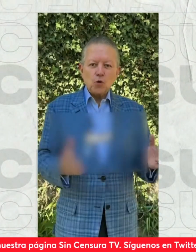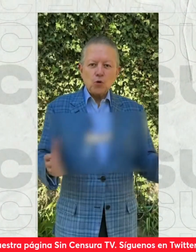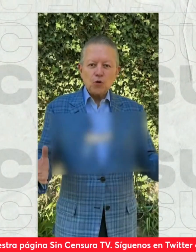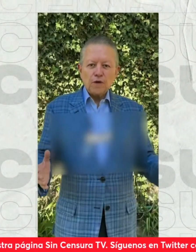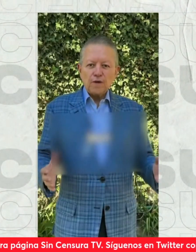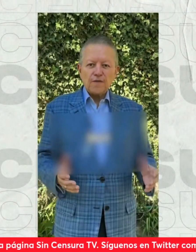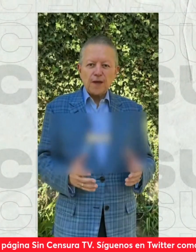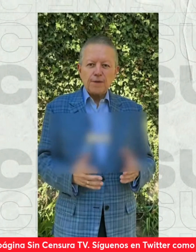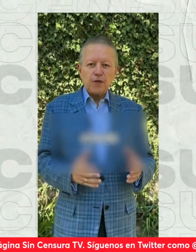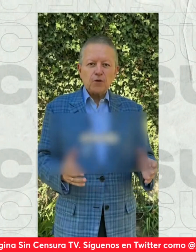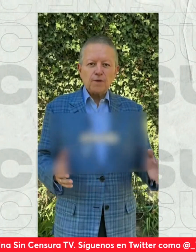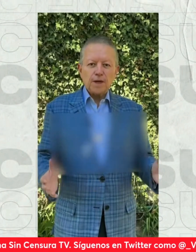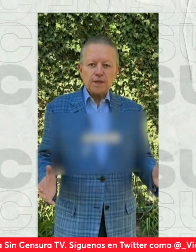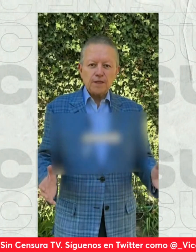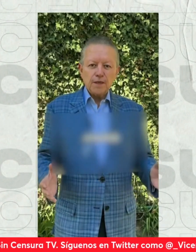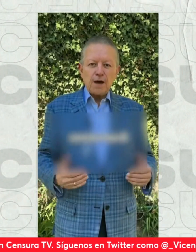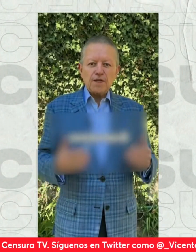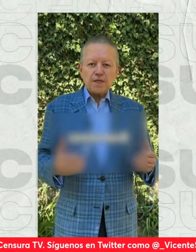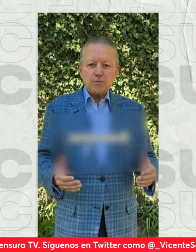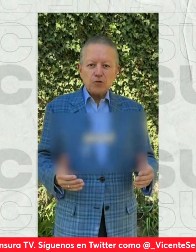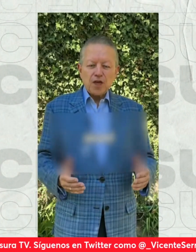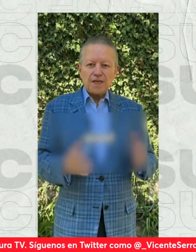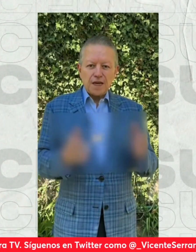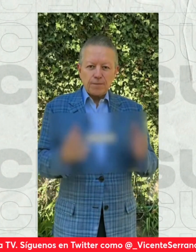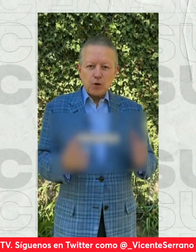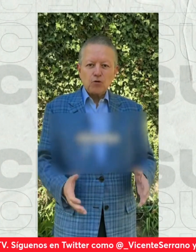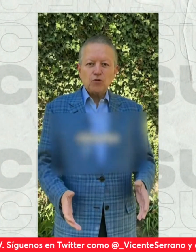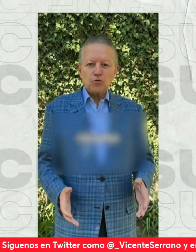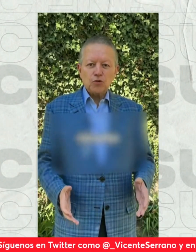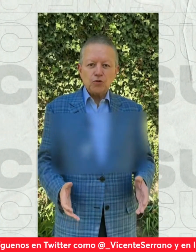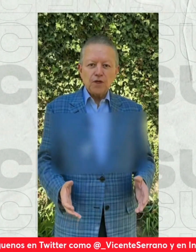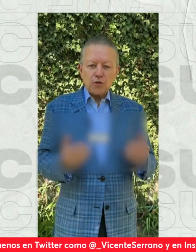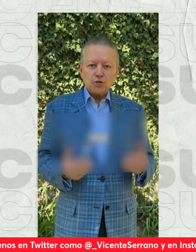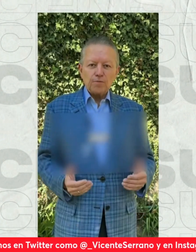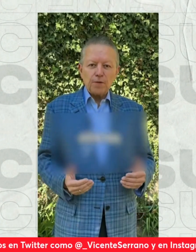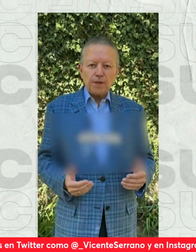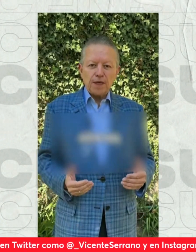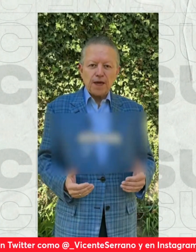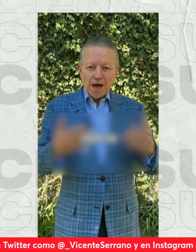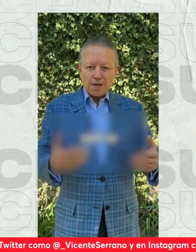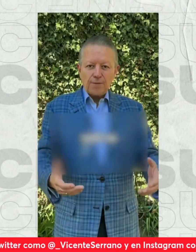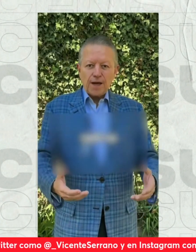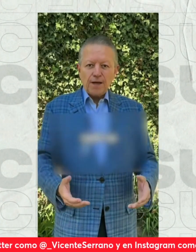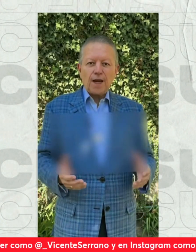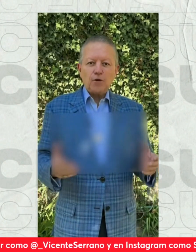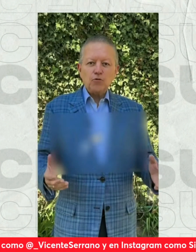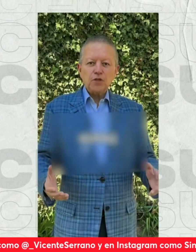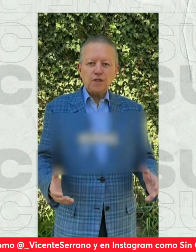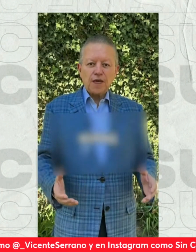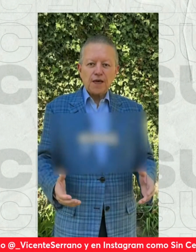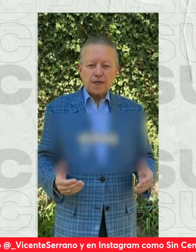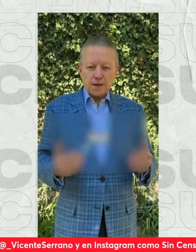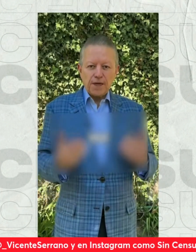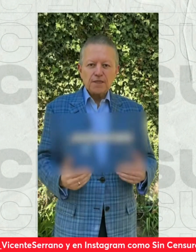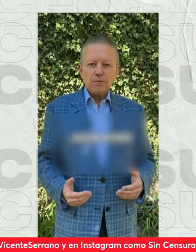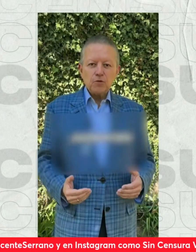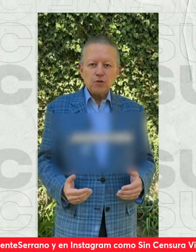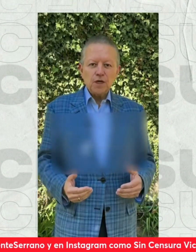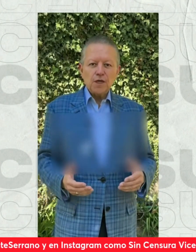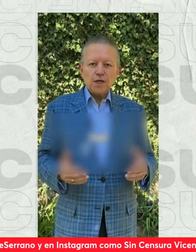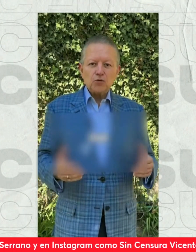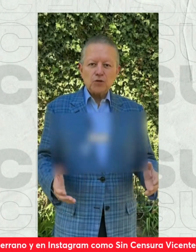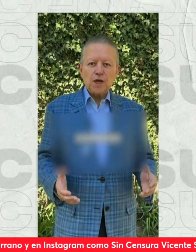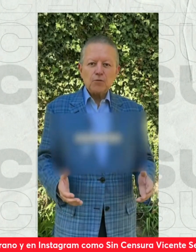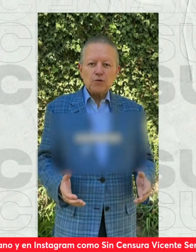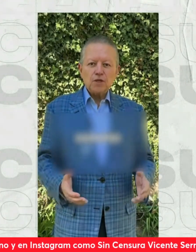ministros? Todo está abierto a debate. Avancemos hacia la mejor solución que nos permita arribar a la justicia que